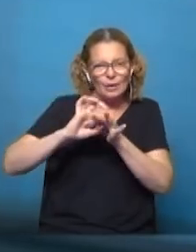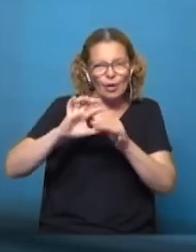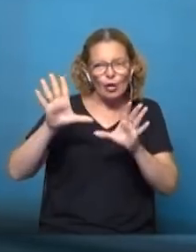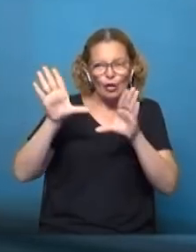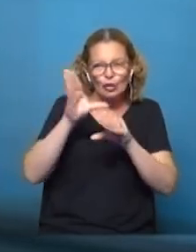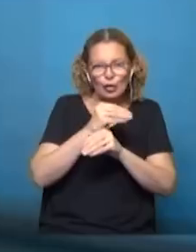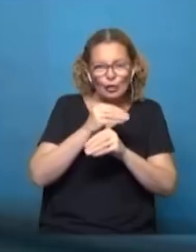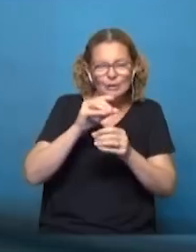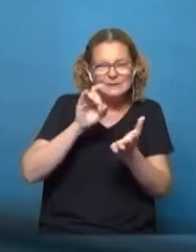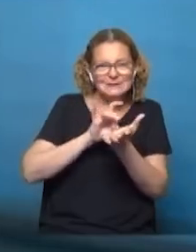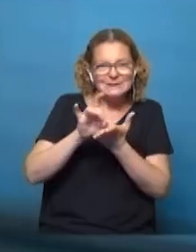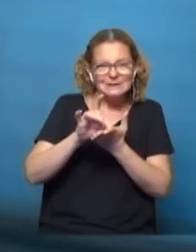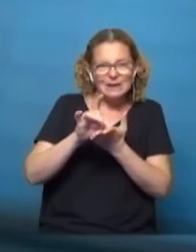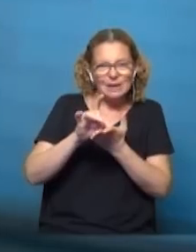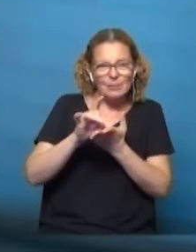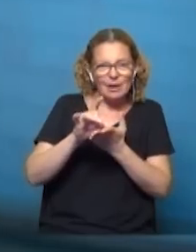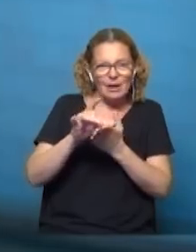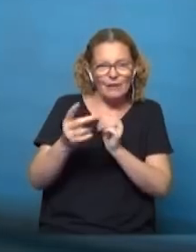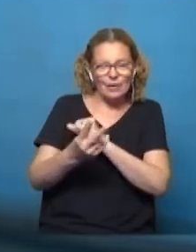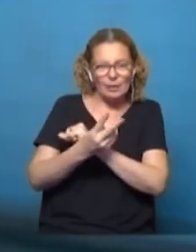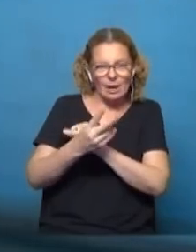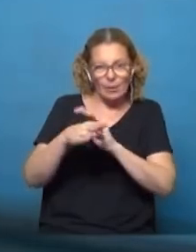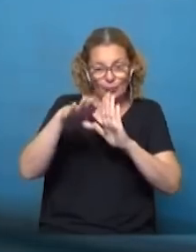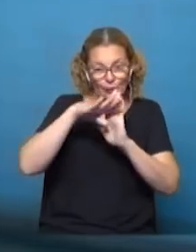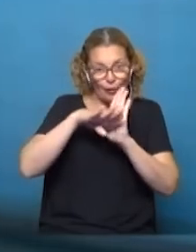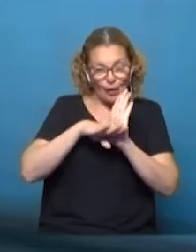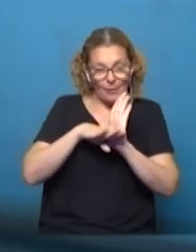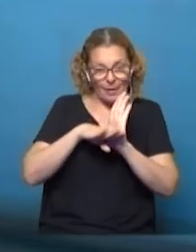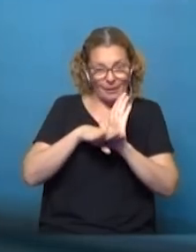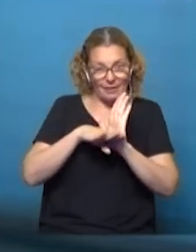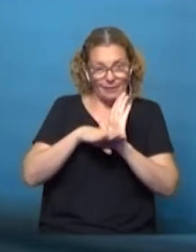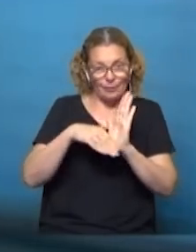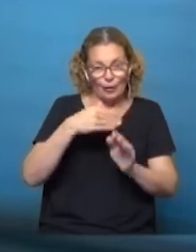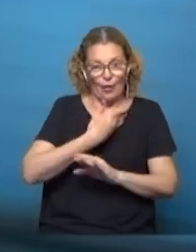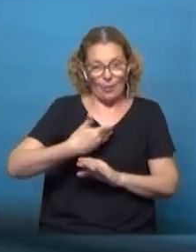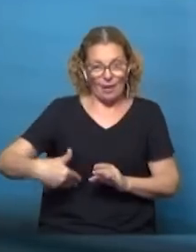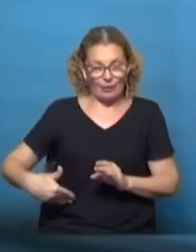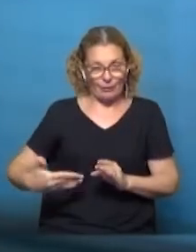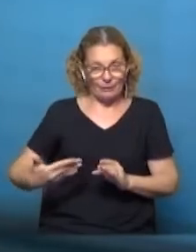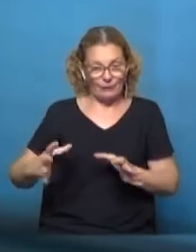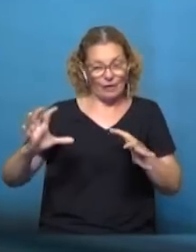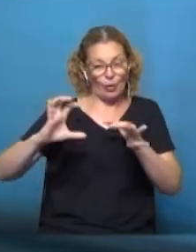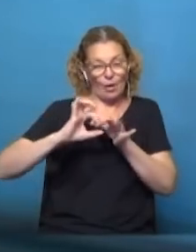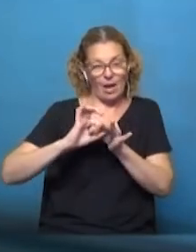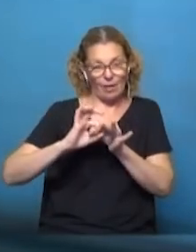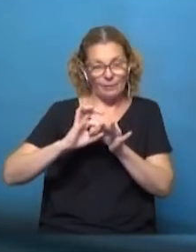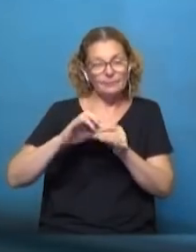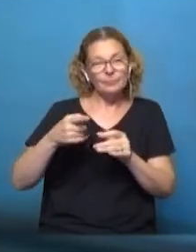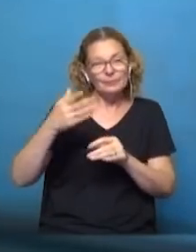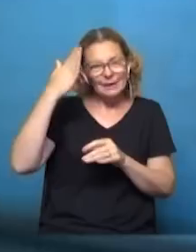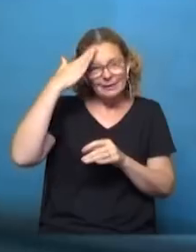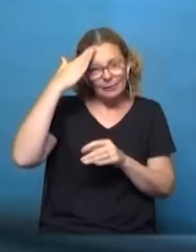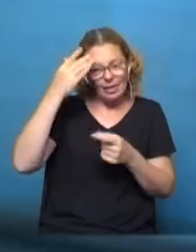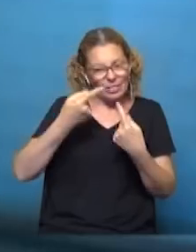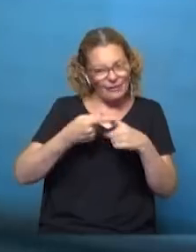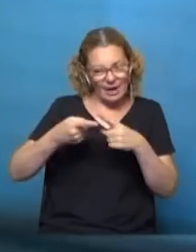los sistemas de seguridad por Norma por Norma establecida por el gobierno y que sabía